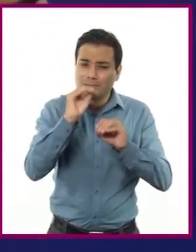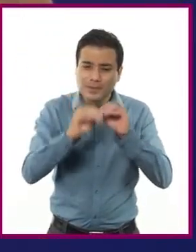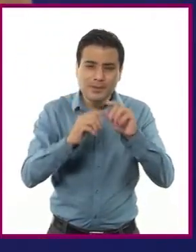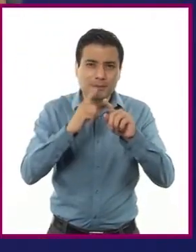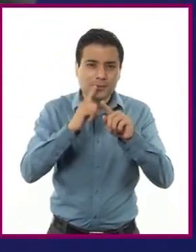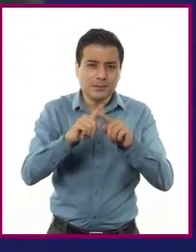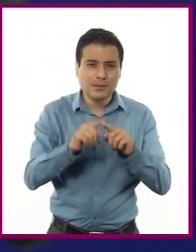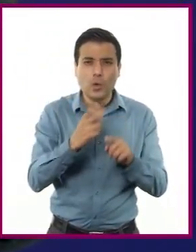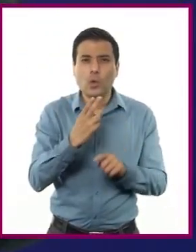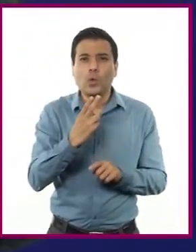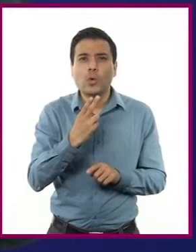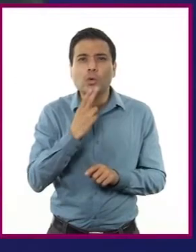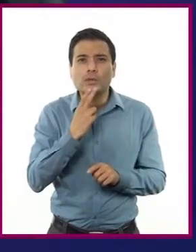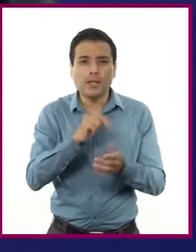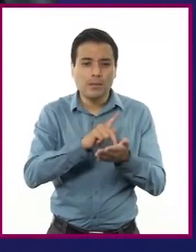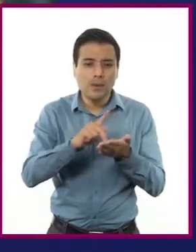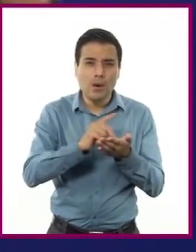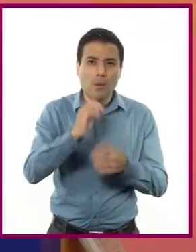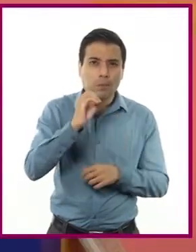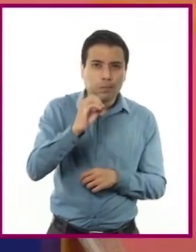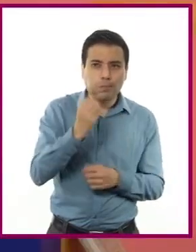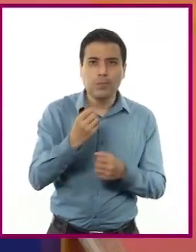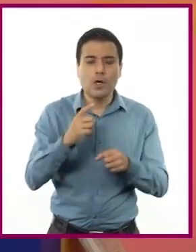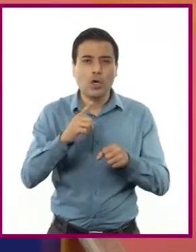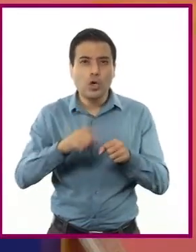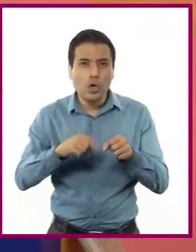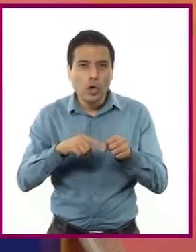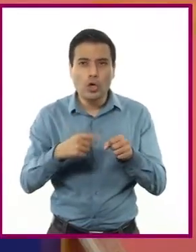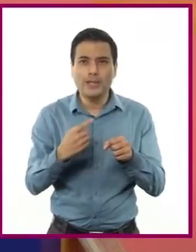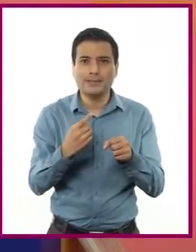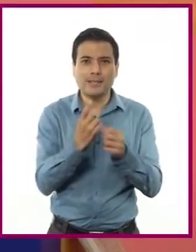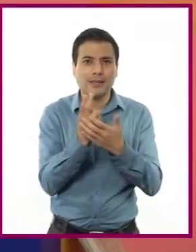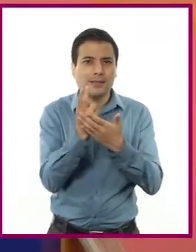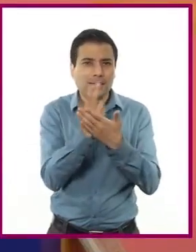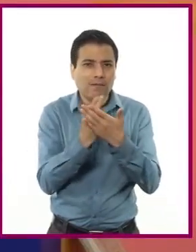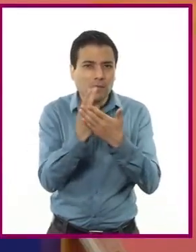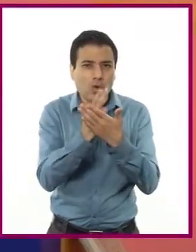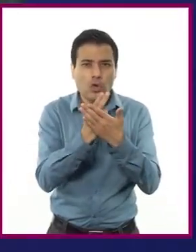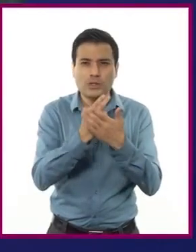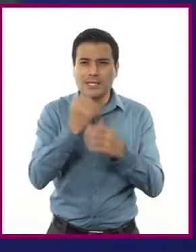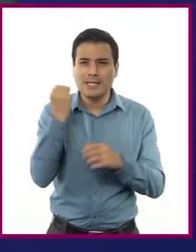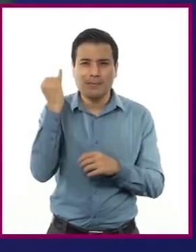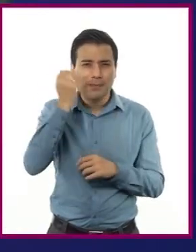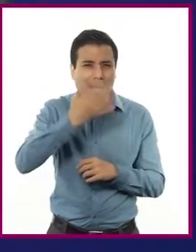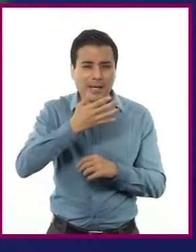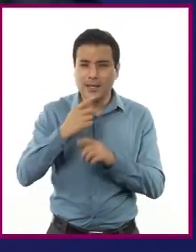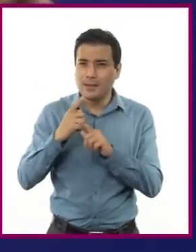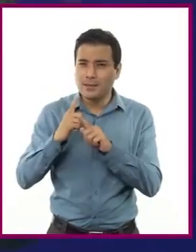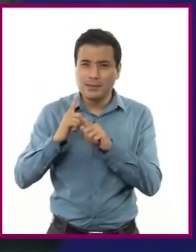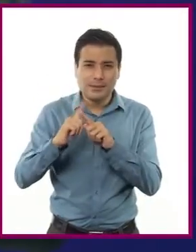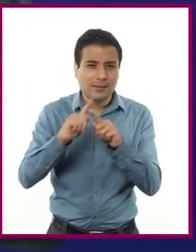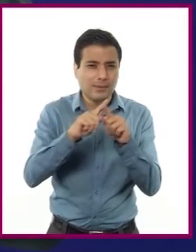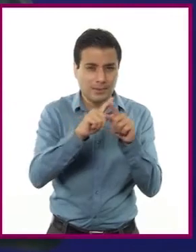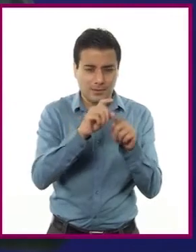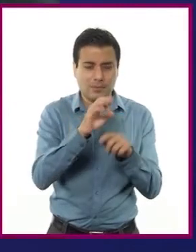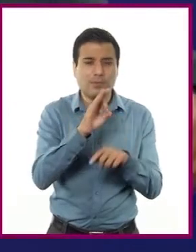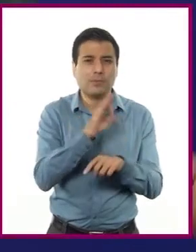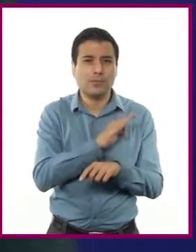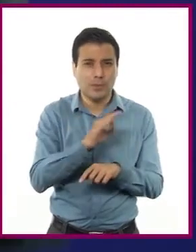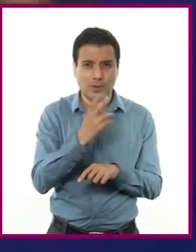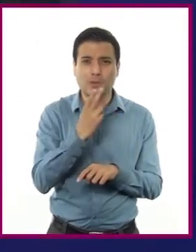plumones o colores de madera, imágenes o dibujos relacionados con la lectura y el